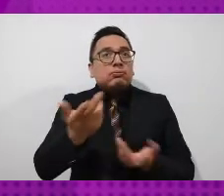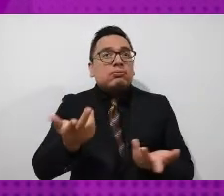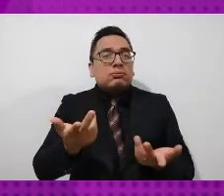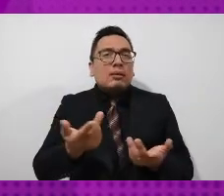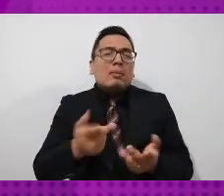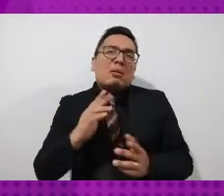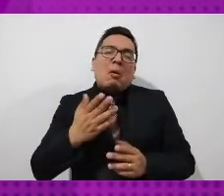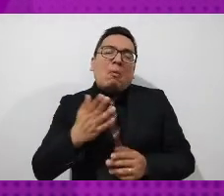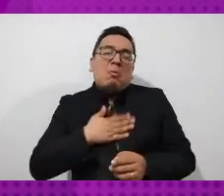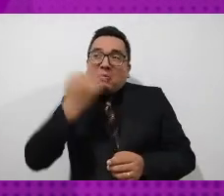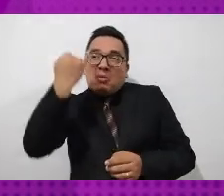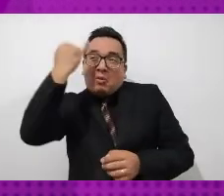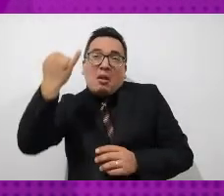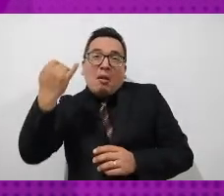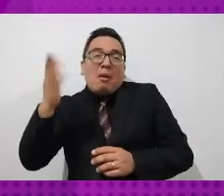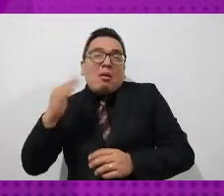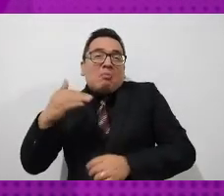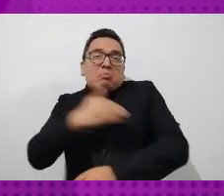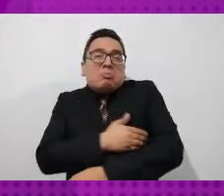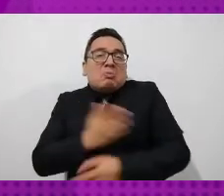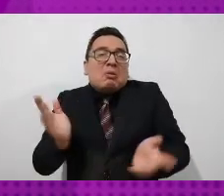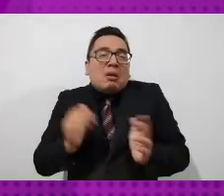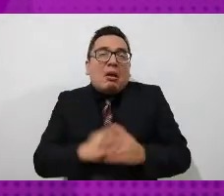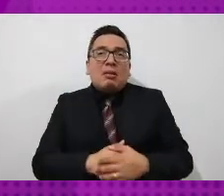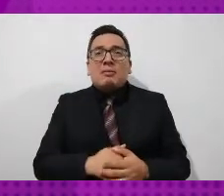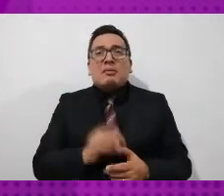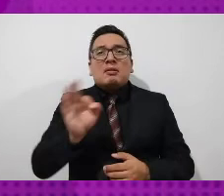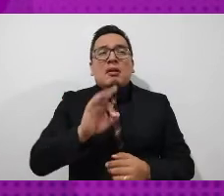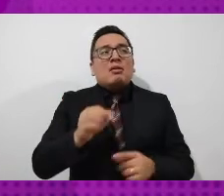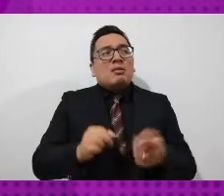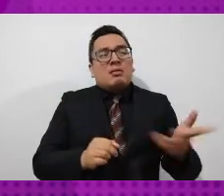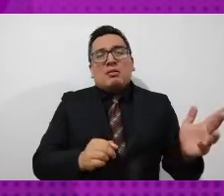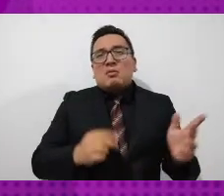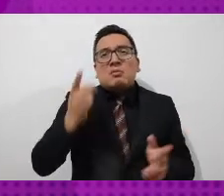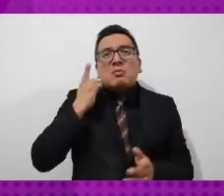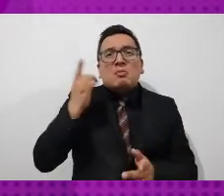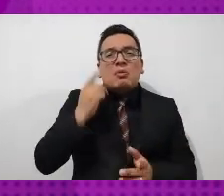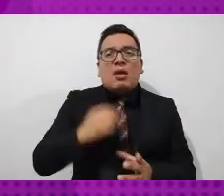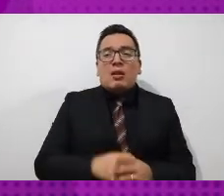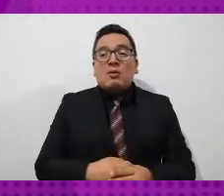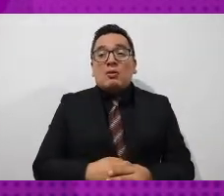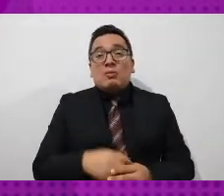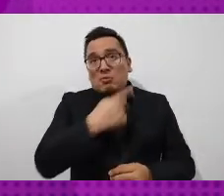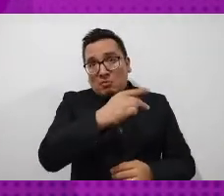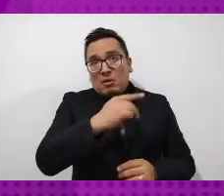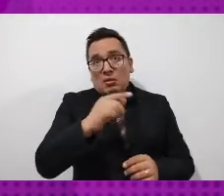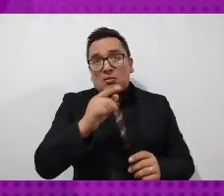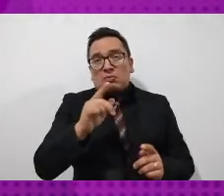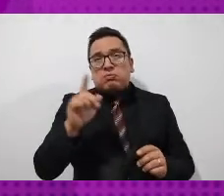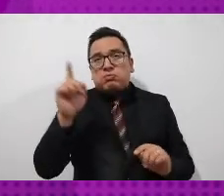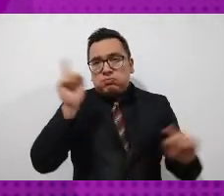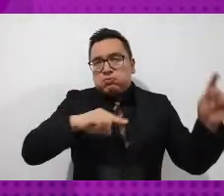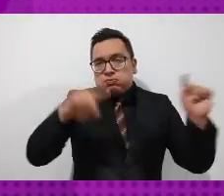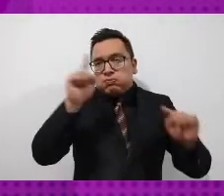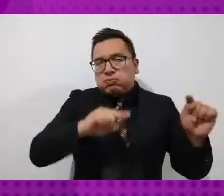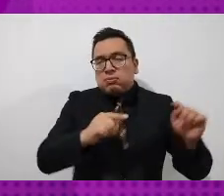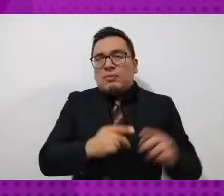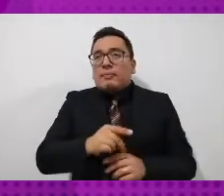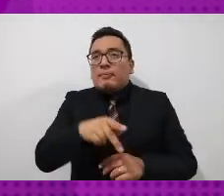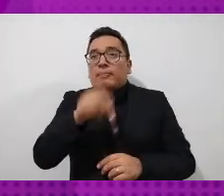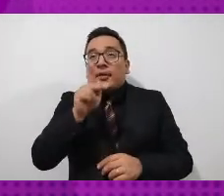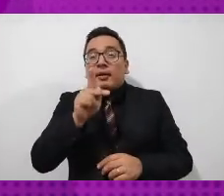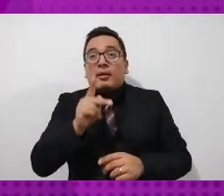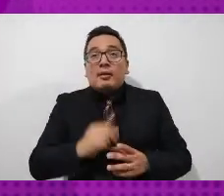podremos en un momento determinado sí dejar que las y los diputados, por ejemplo, legislen. Pero también tenemos